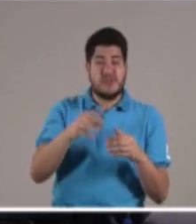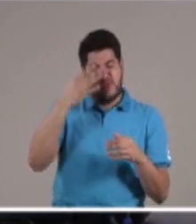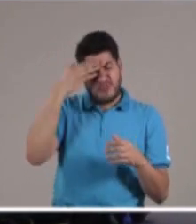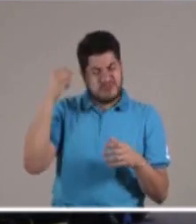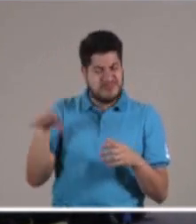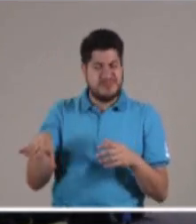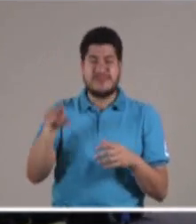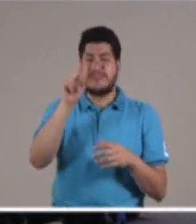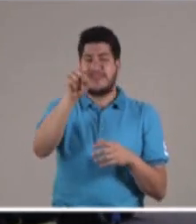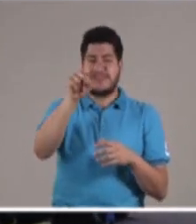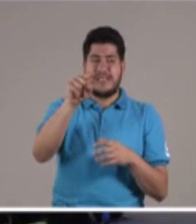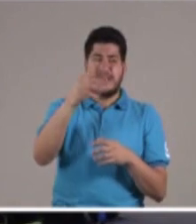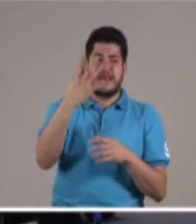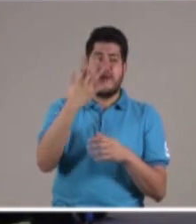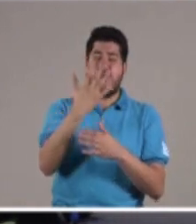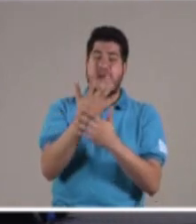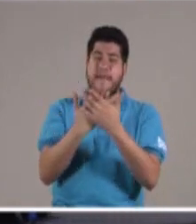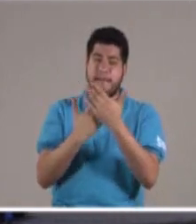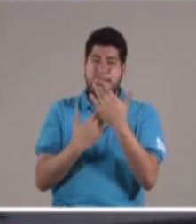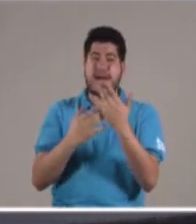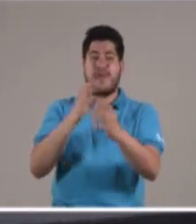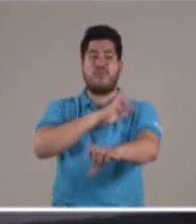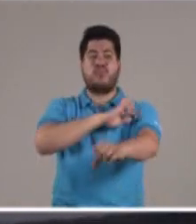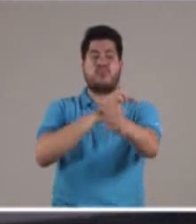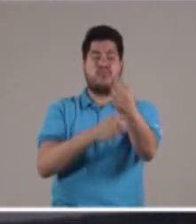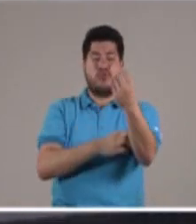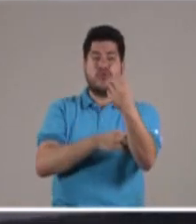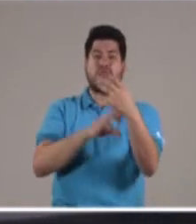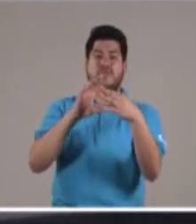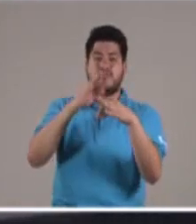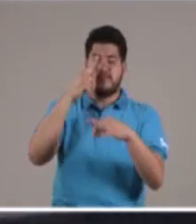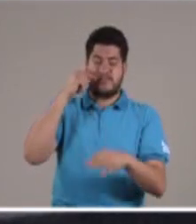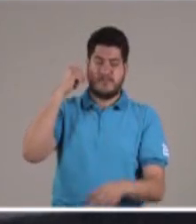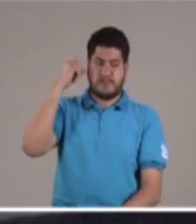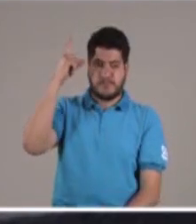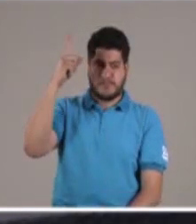la mano poderosa del señor